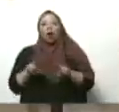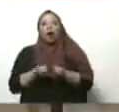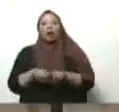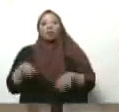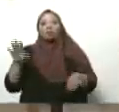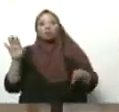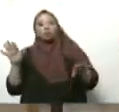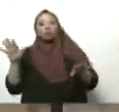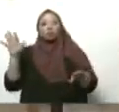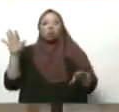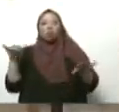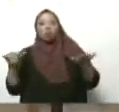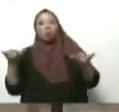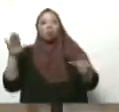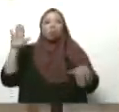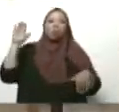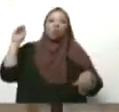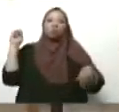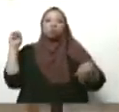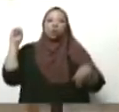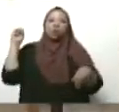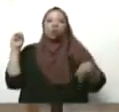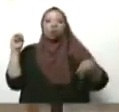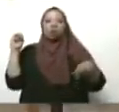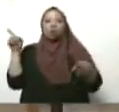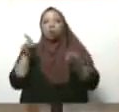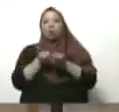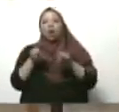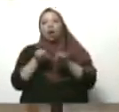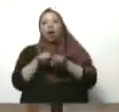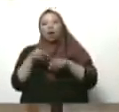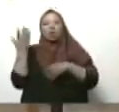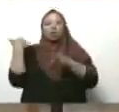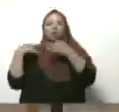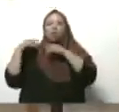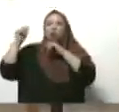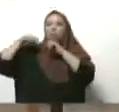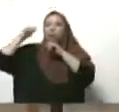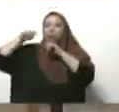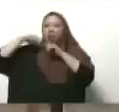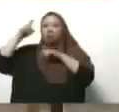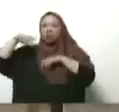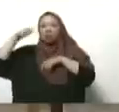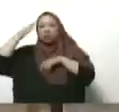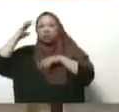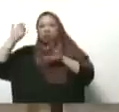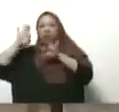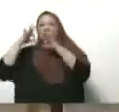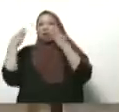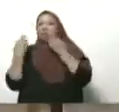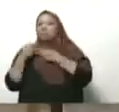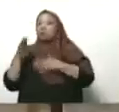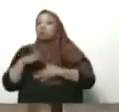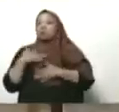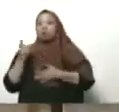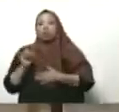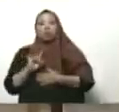que no podemos nosotros como autoridades del estado como padres de familia